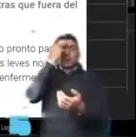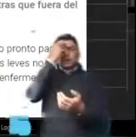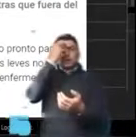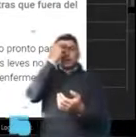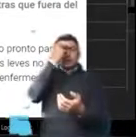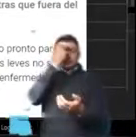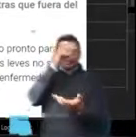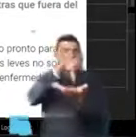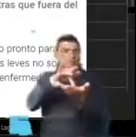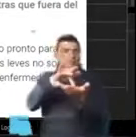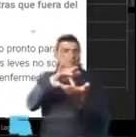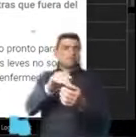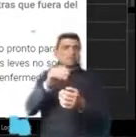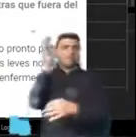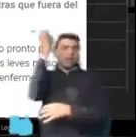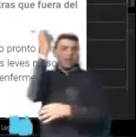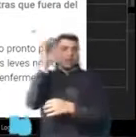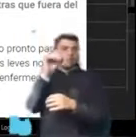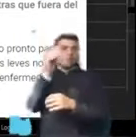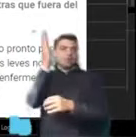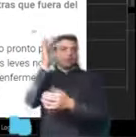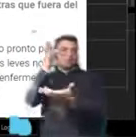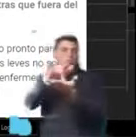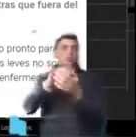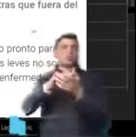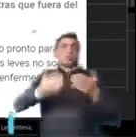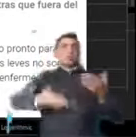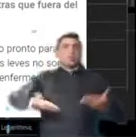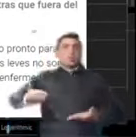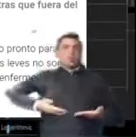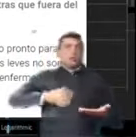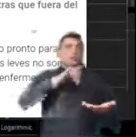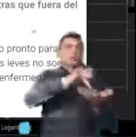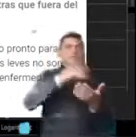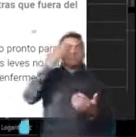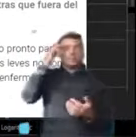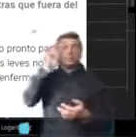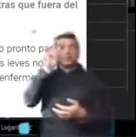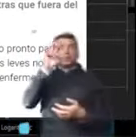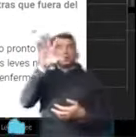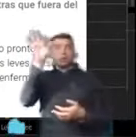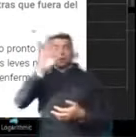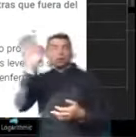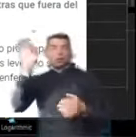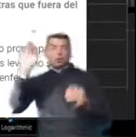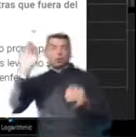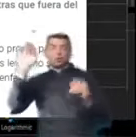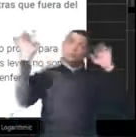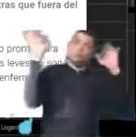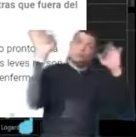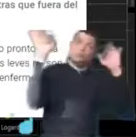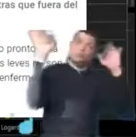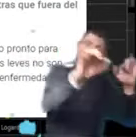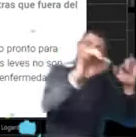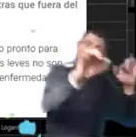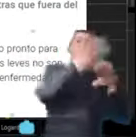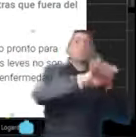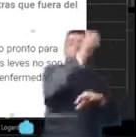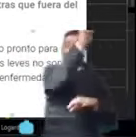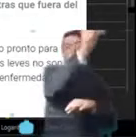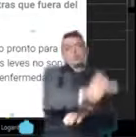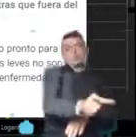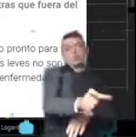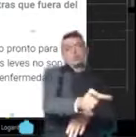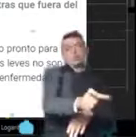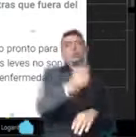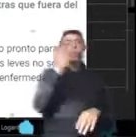esa ciudad se concentra el 75% de los casos por esa persona. Entonces, en realidad, ¿cuál es la importancia? No es una tasa de mortalidad